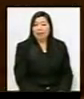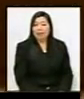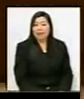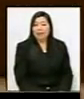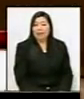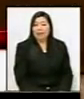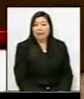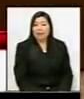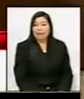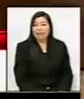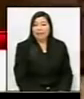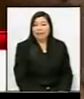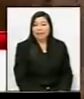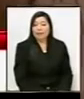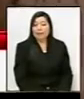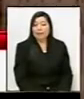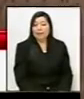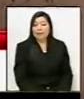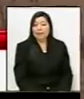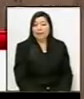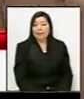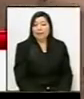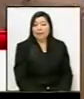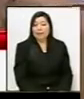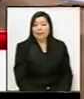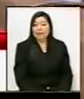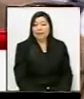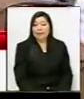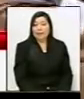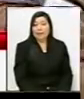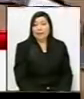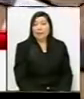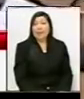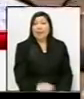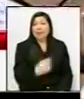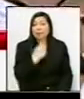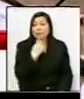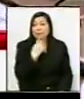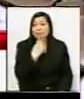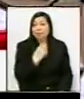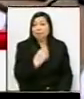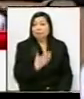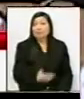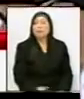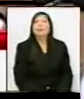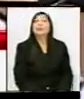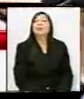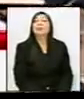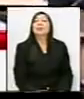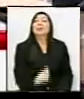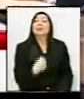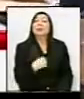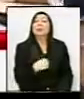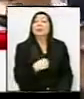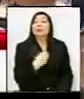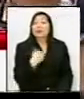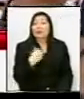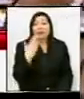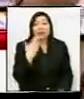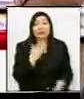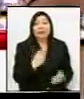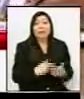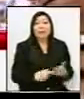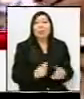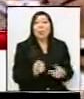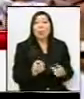Tiene uso la palabra el congresista Pacori. Sí. Señor presidente, si bien es cierto, nosotros éramos conscientes